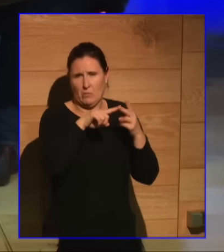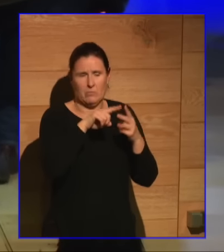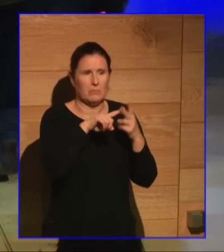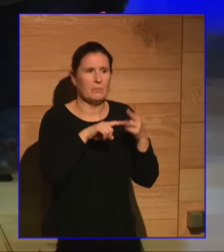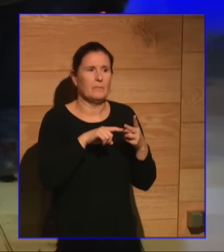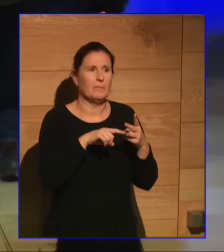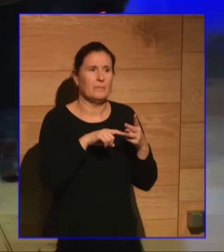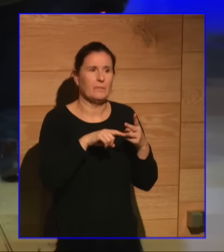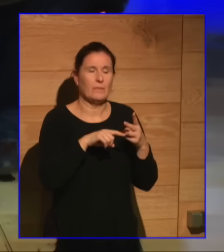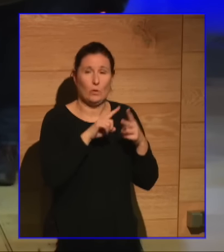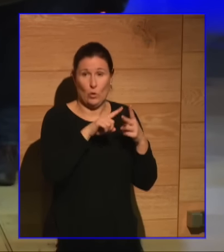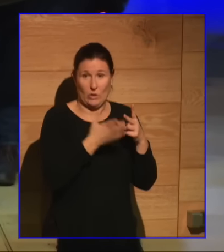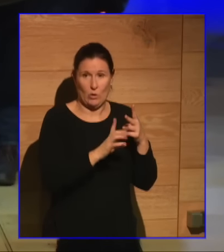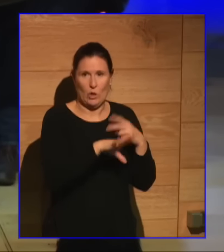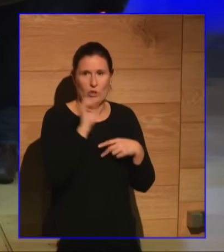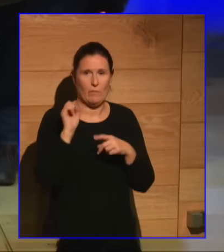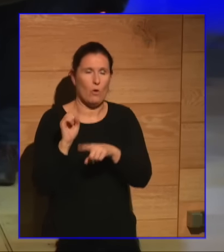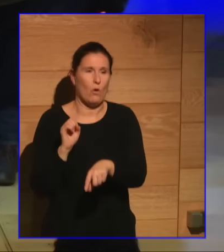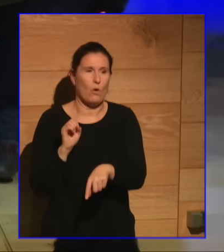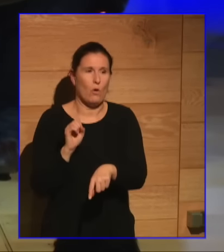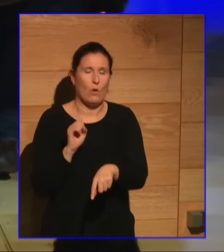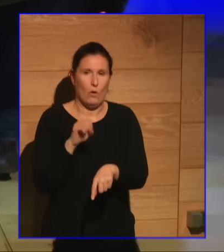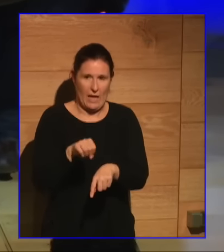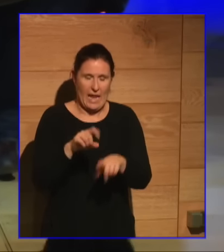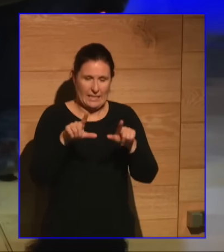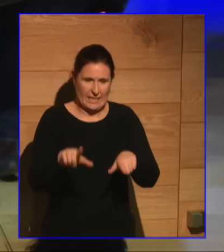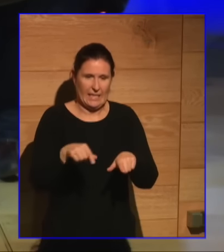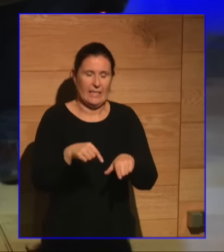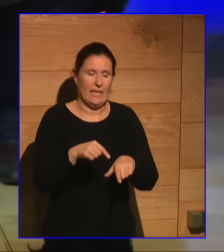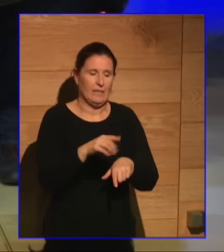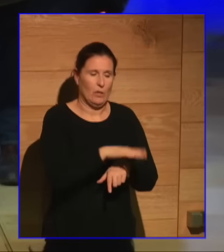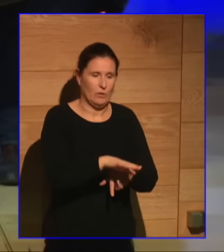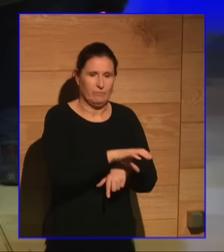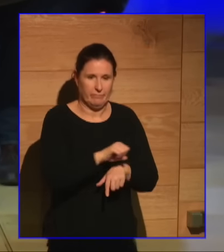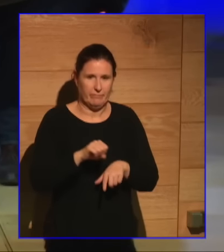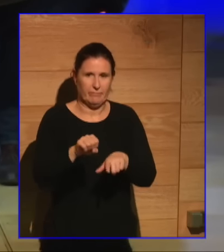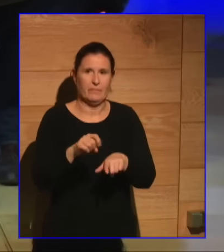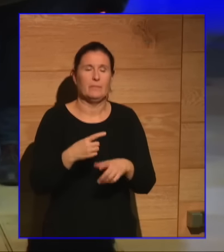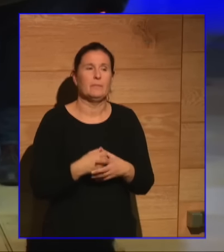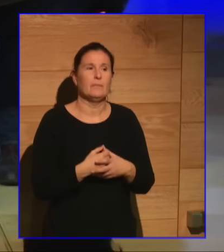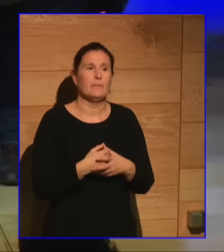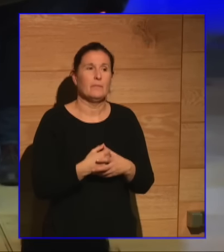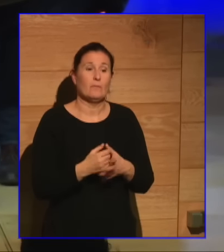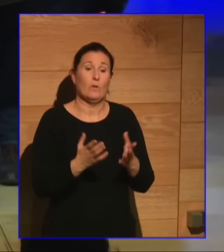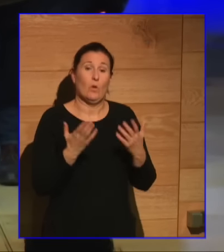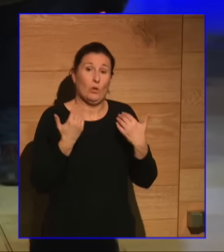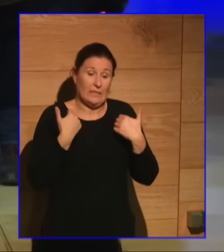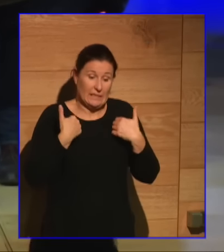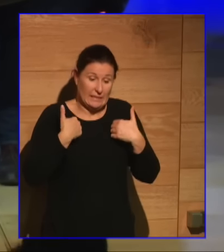Se llevó a Kate Capshaw también allí. Se llevó a los niños. Si no se veían capaces de hacerlo. Y luego, cuando ya se